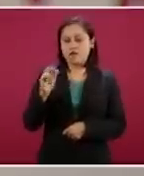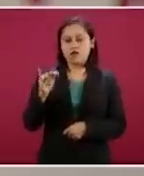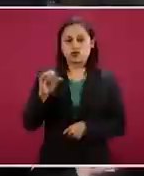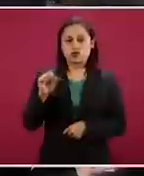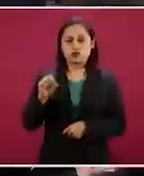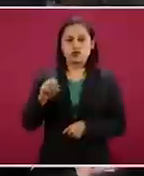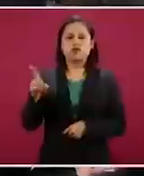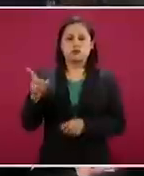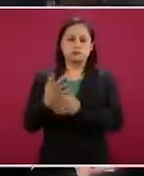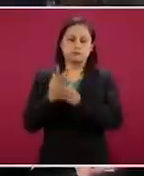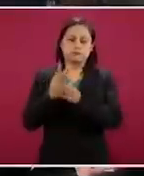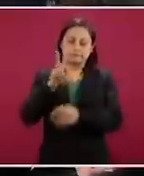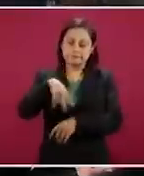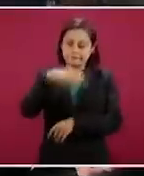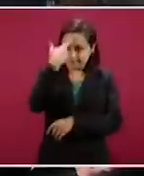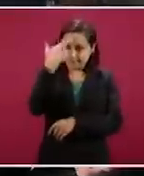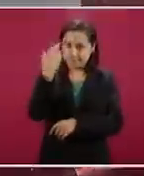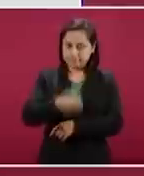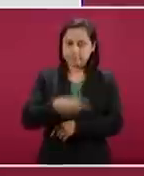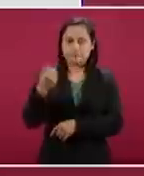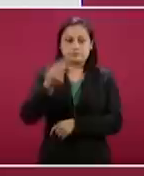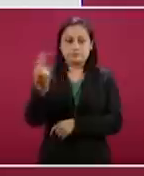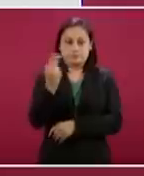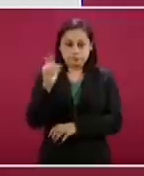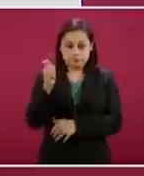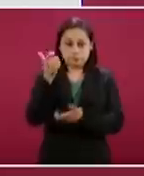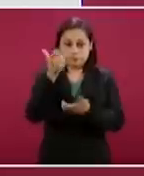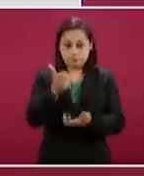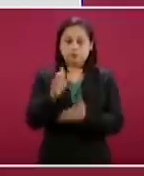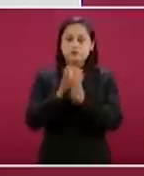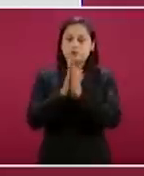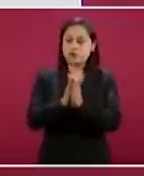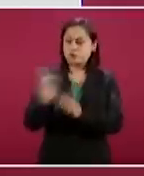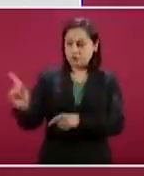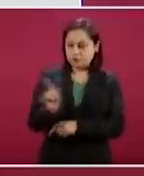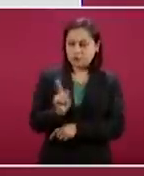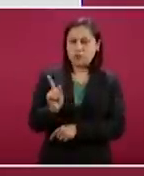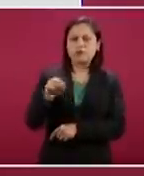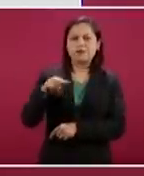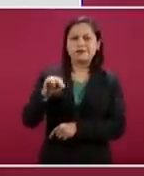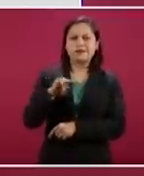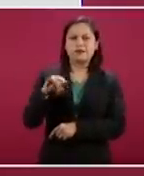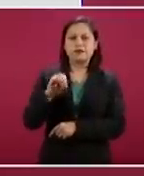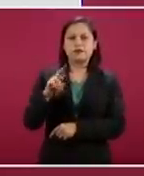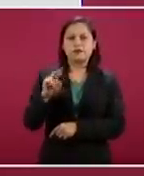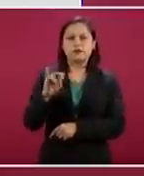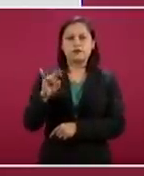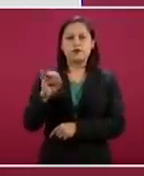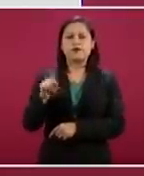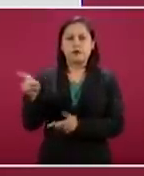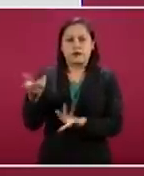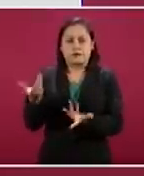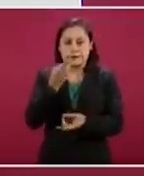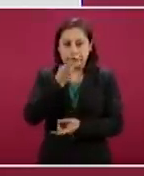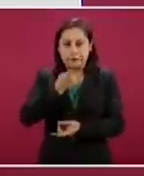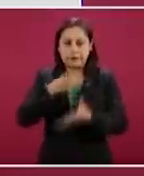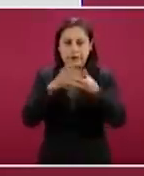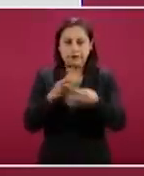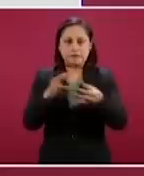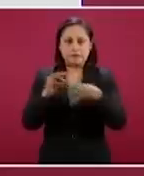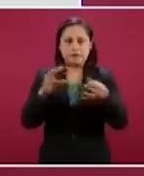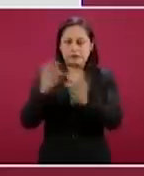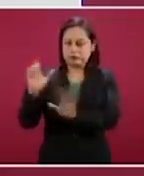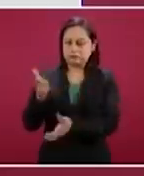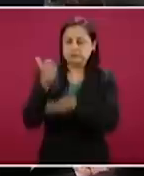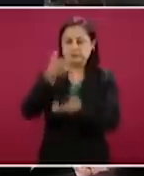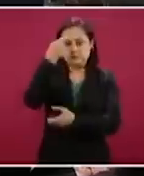caminamos, a Luis Niño de Rivera que nos platique la cantidad de lana que ya preparó para todos estos proyectos.